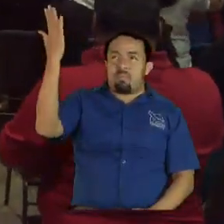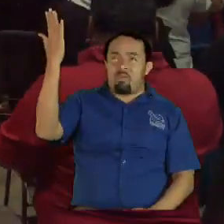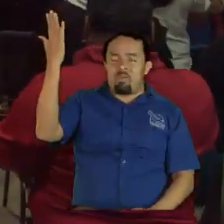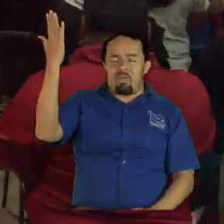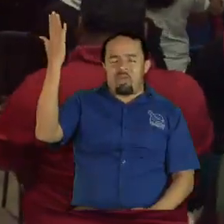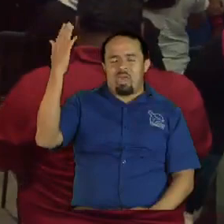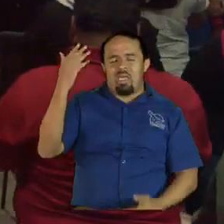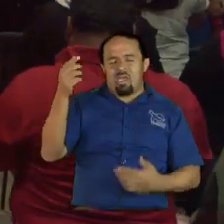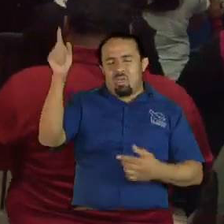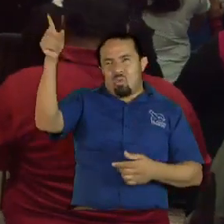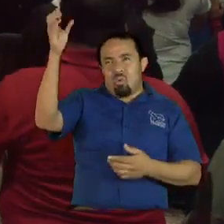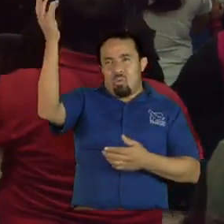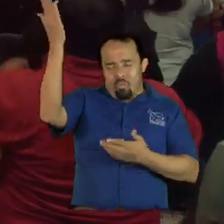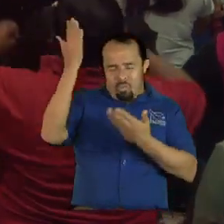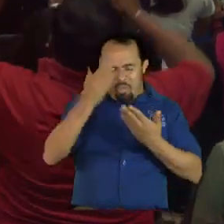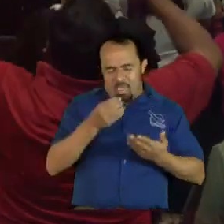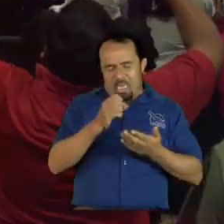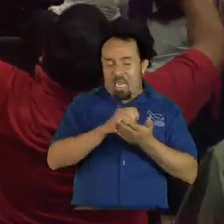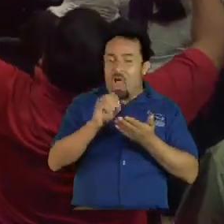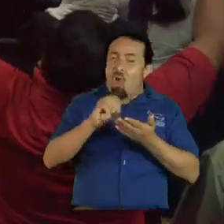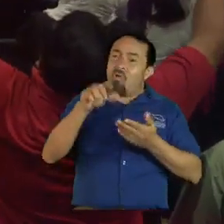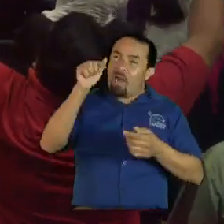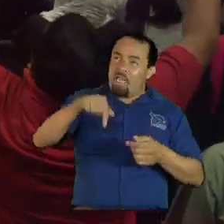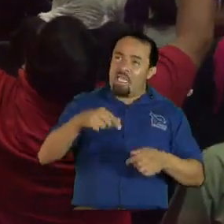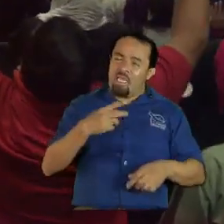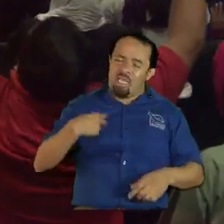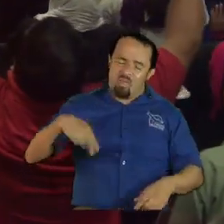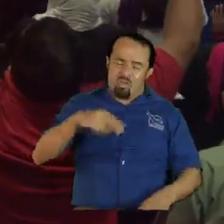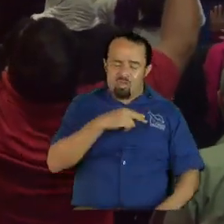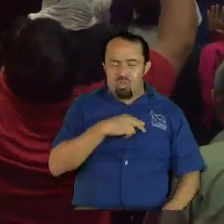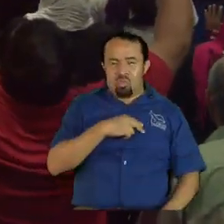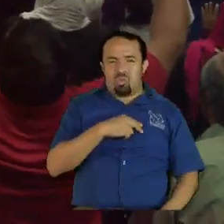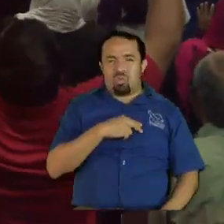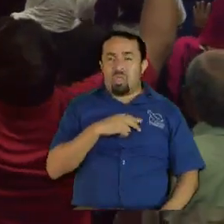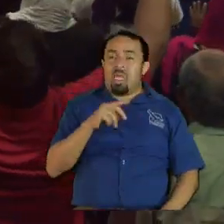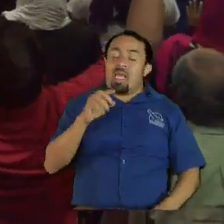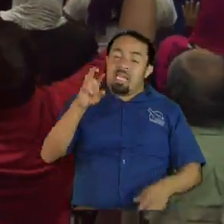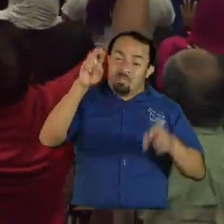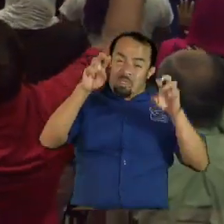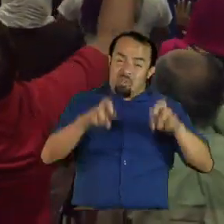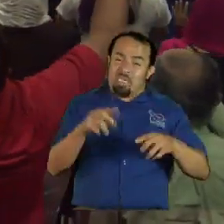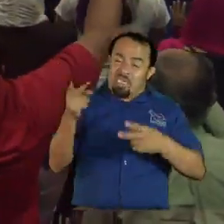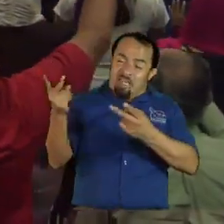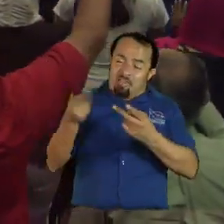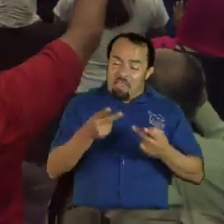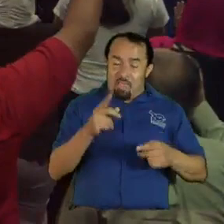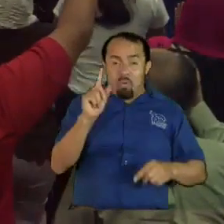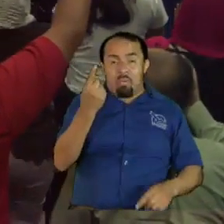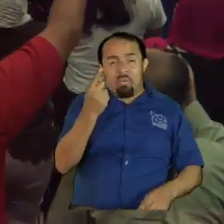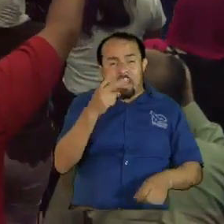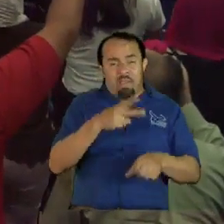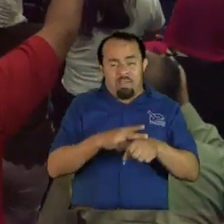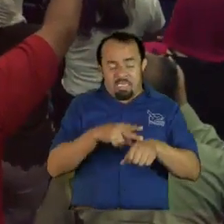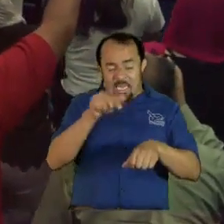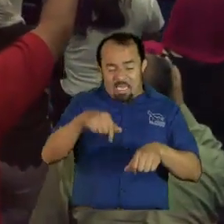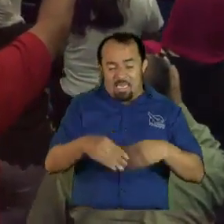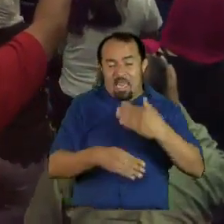obra hoy. Haz la obra sobre aquellos que por primera vez se rinden delante de ti,